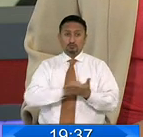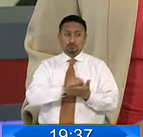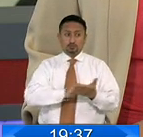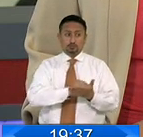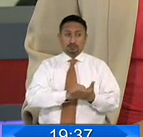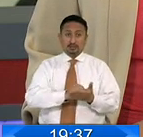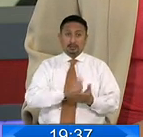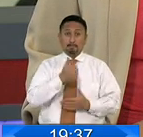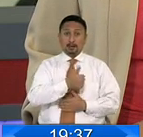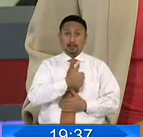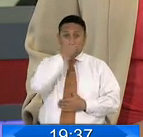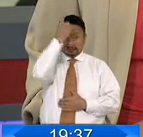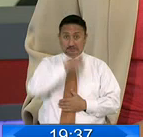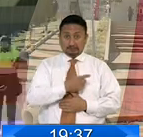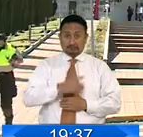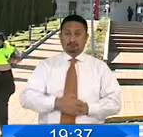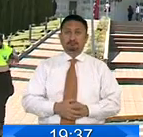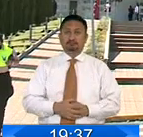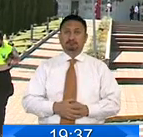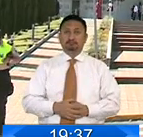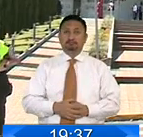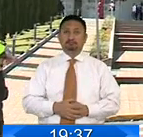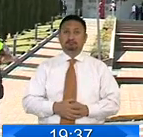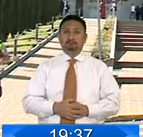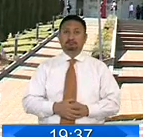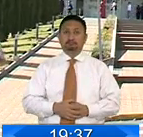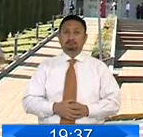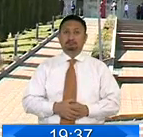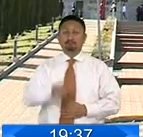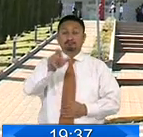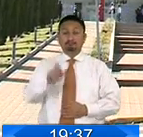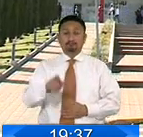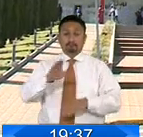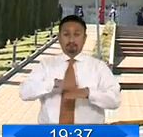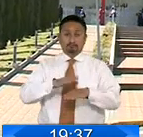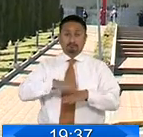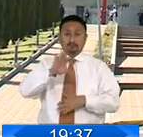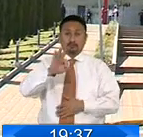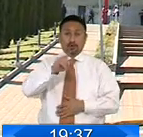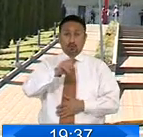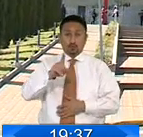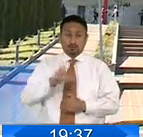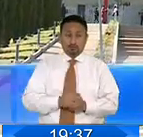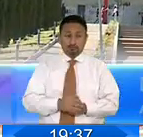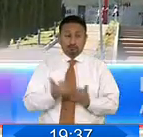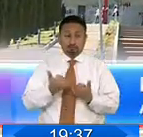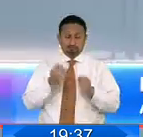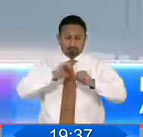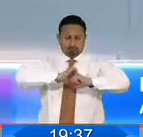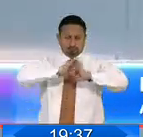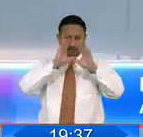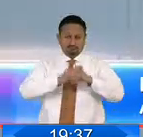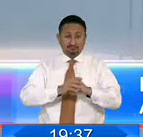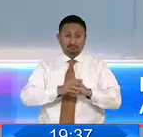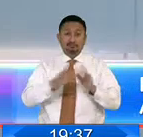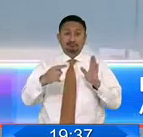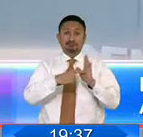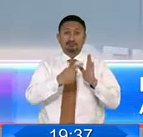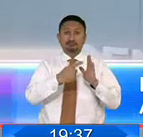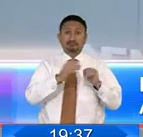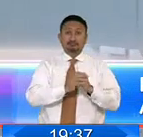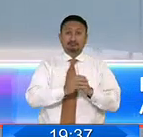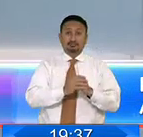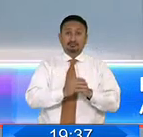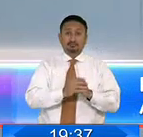un suicidio fue el presunto responsable quien avisó al 911 que al despertar encontró a su pareja suspendida de una